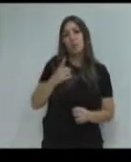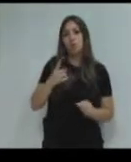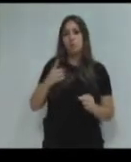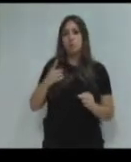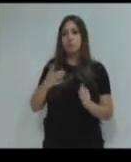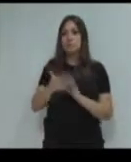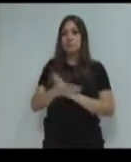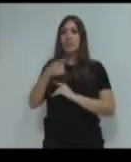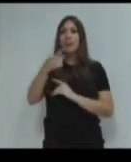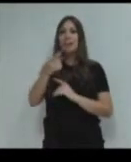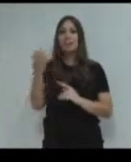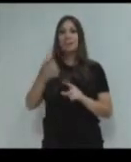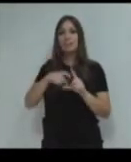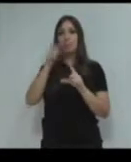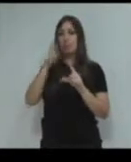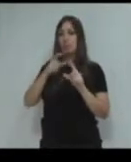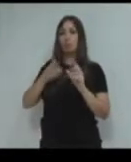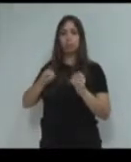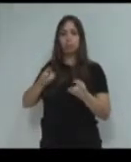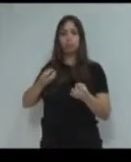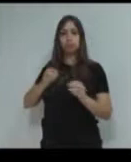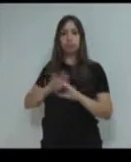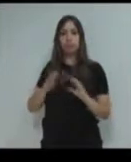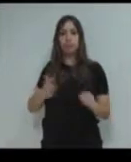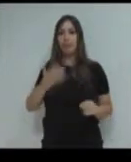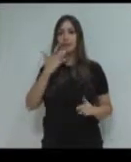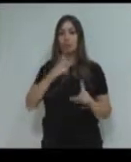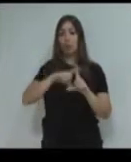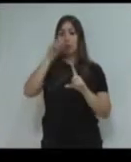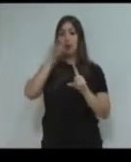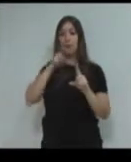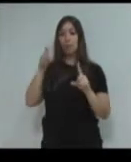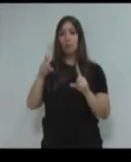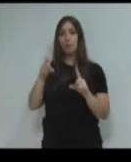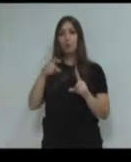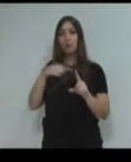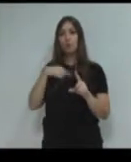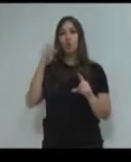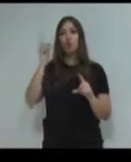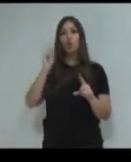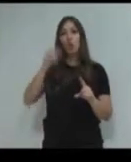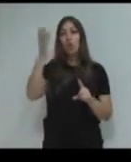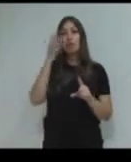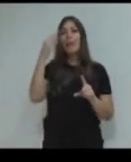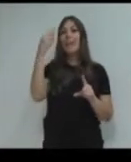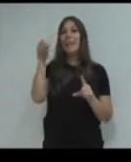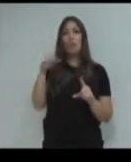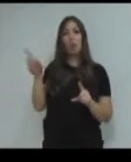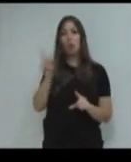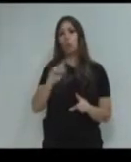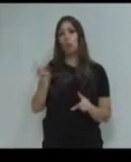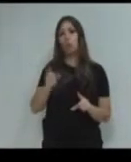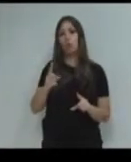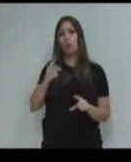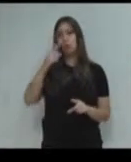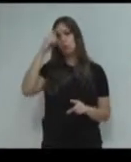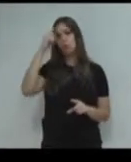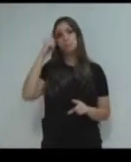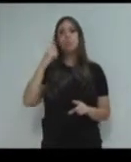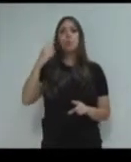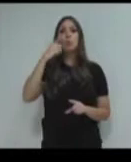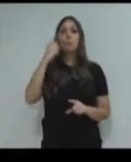percibe un gráfico está obteniendo una determinada información. Uno no se lee todos los datos, sino que uno lo que ve